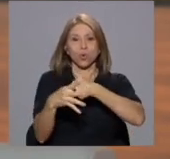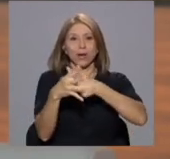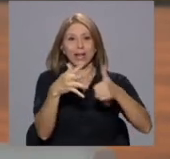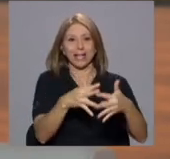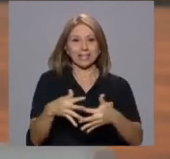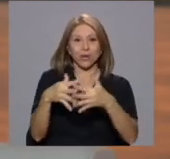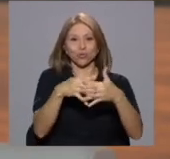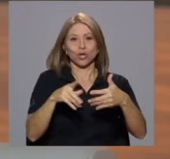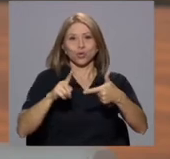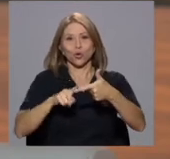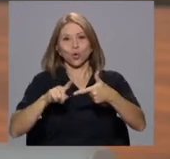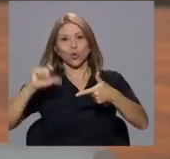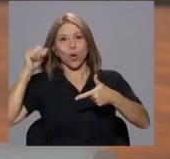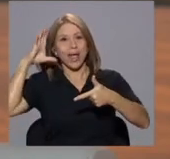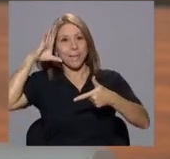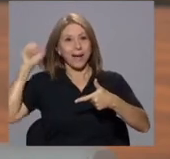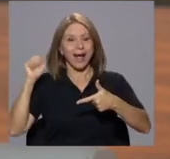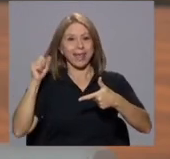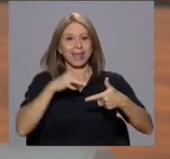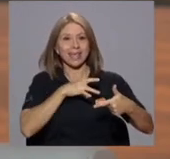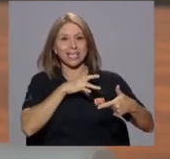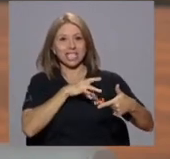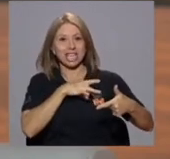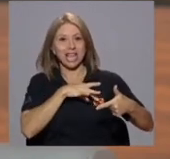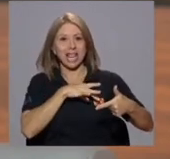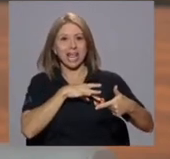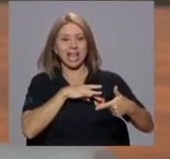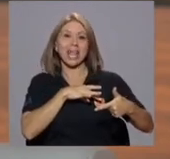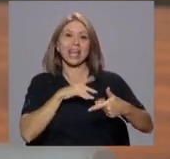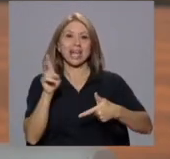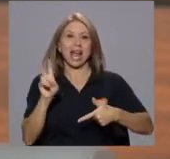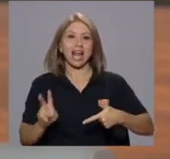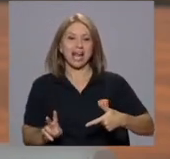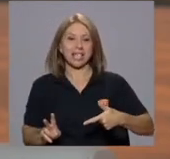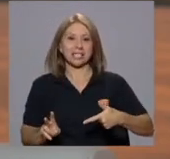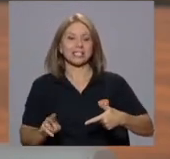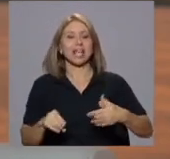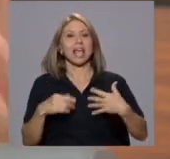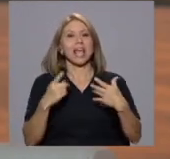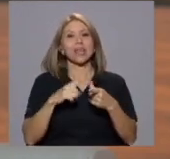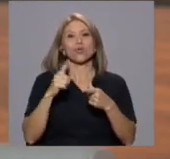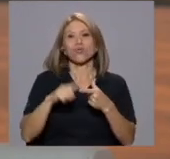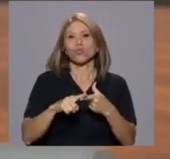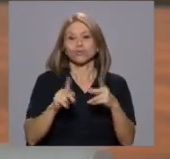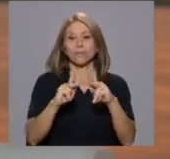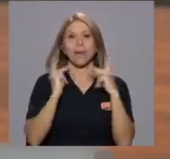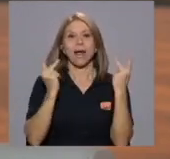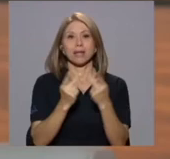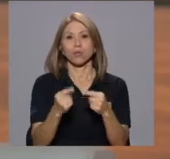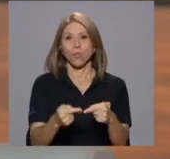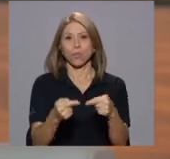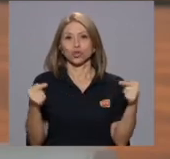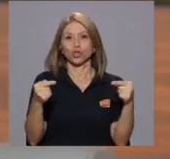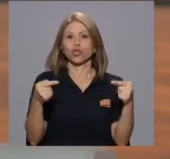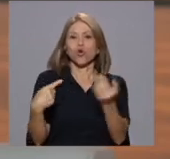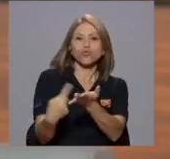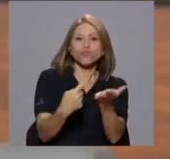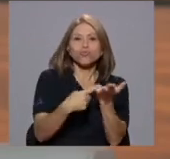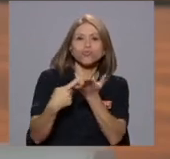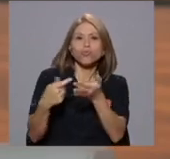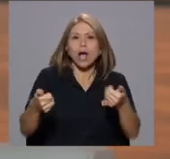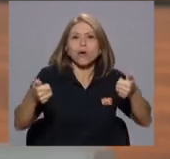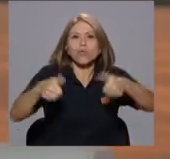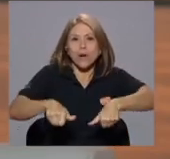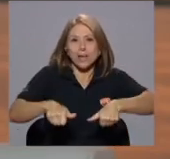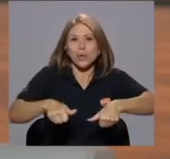en Caracas. Entonces, la oposición había hecho un acuerdo de manera tal que se rotaba